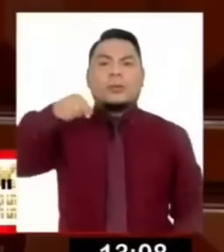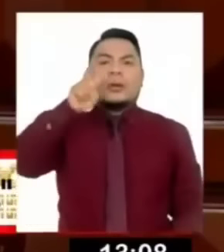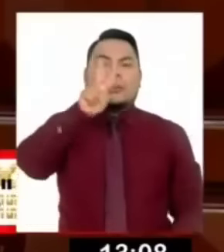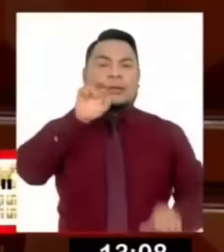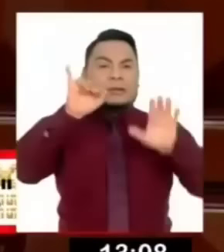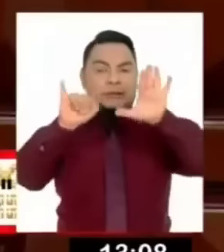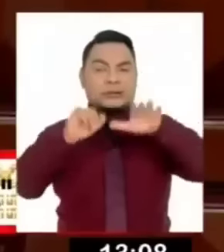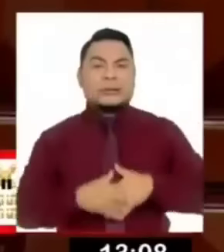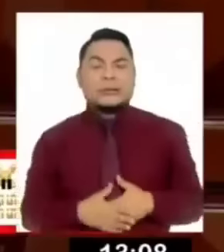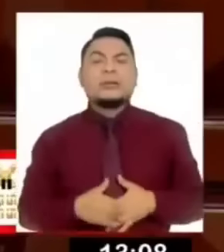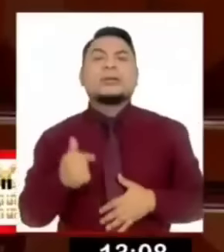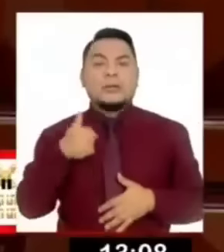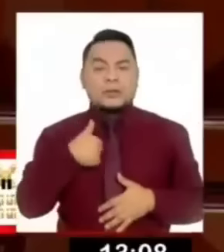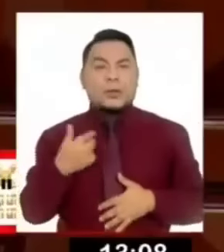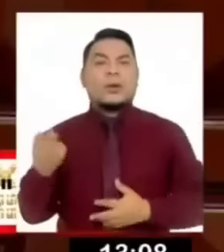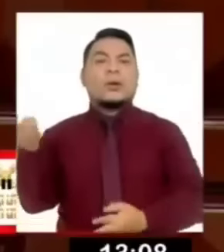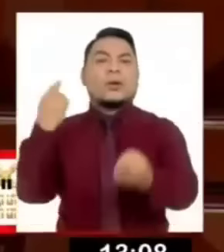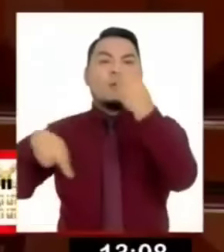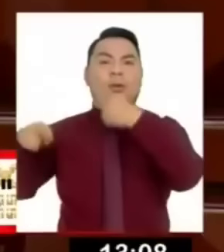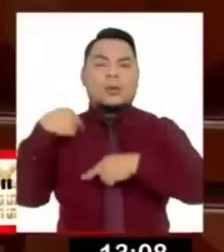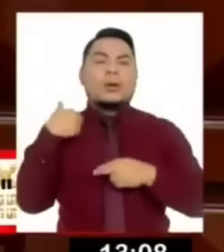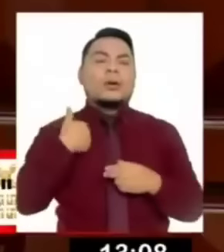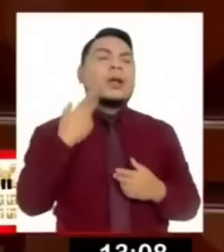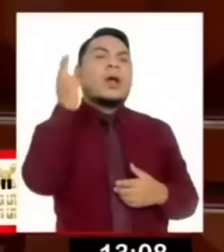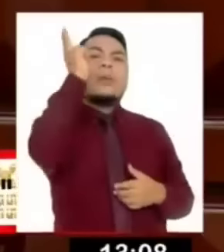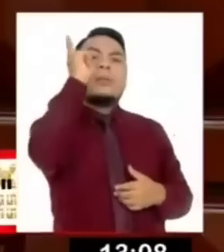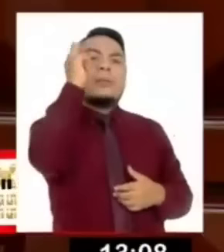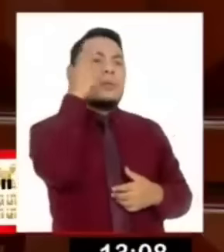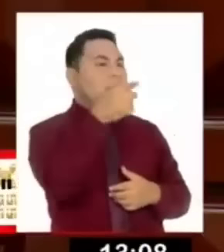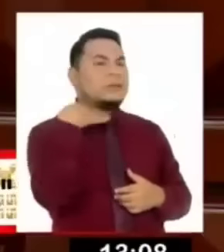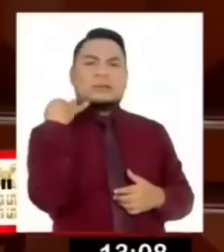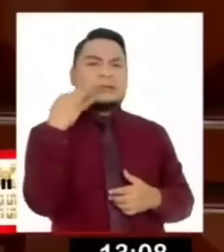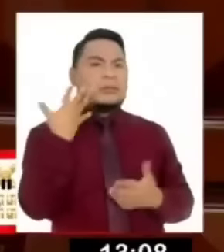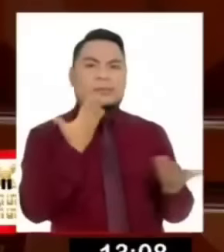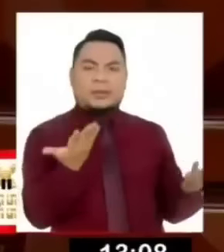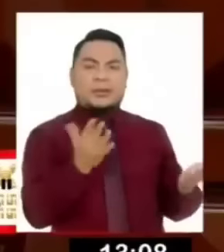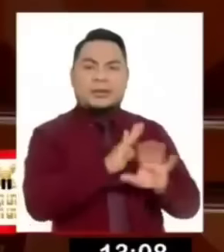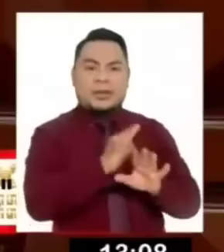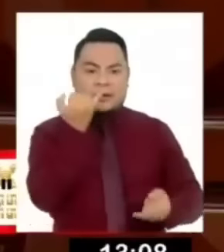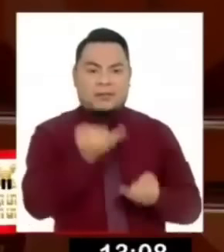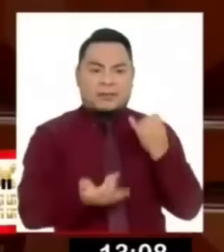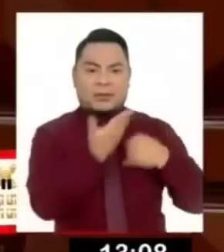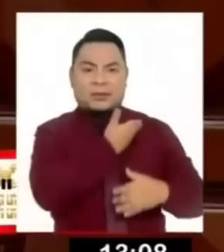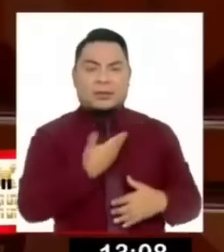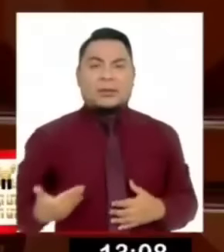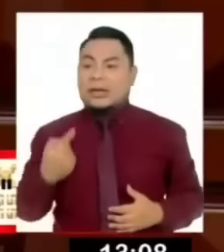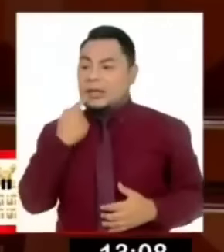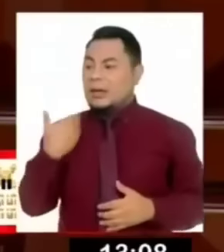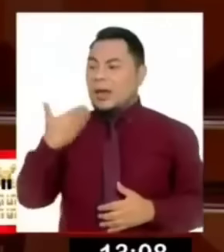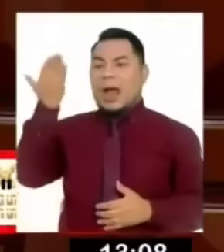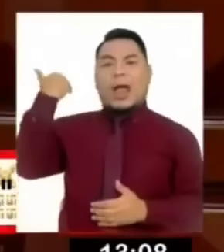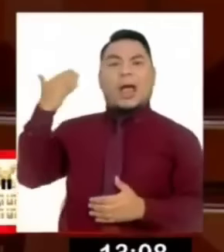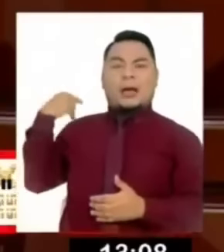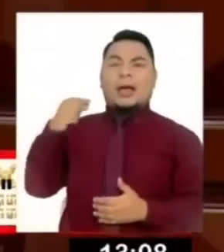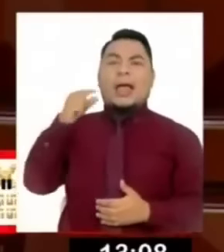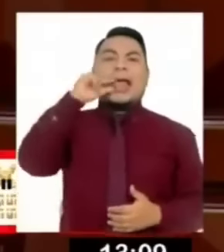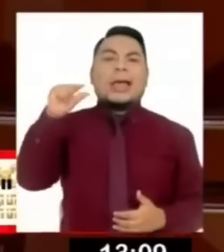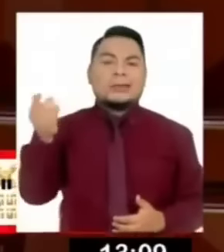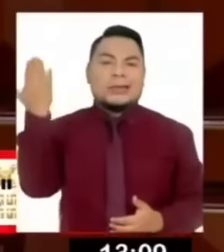2026 regresaré a mis labores docentes de siempre, como decían nuestros antepasados